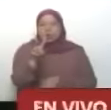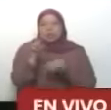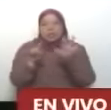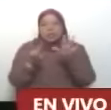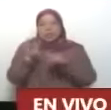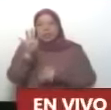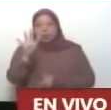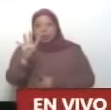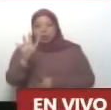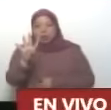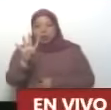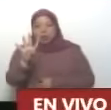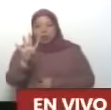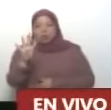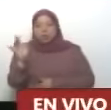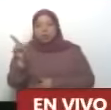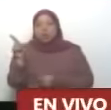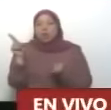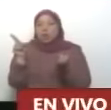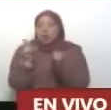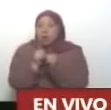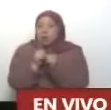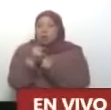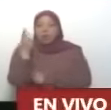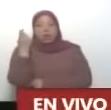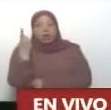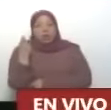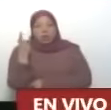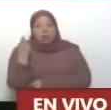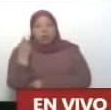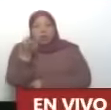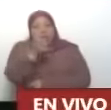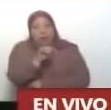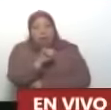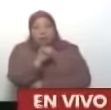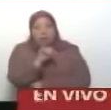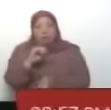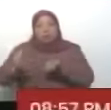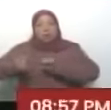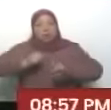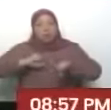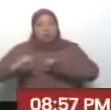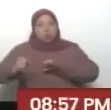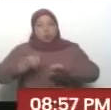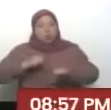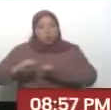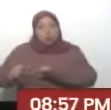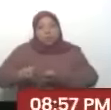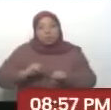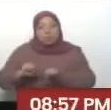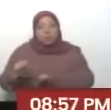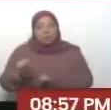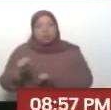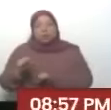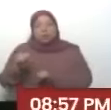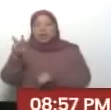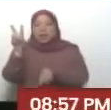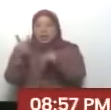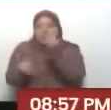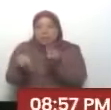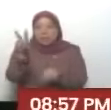264, y nos quedamos corta con la existencia de movimientos, de columnas y